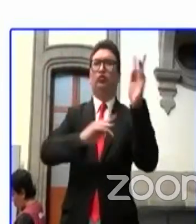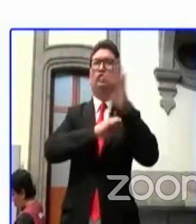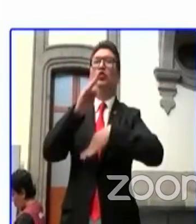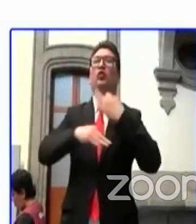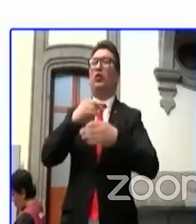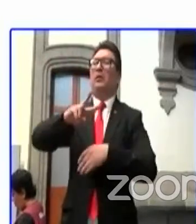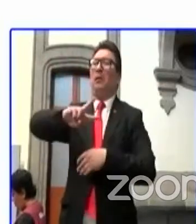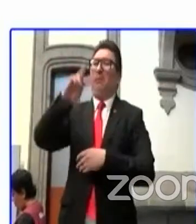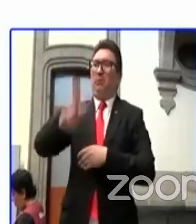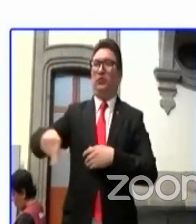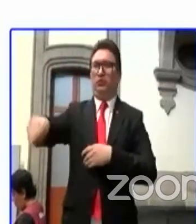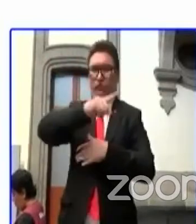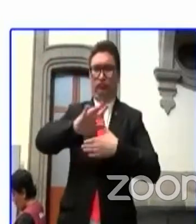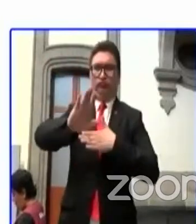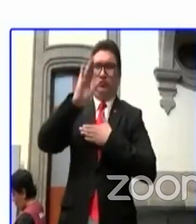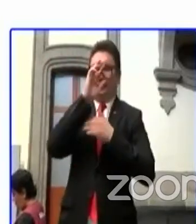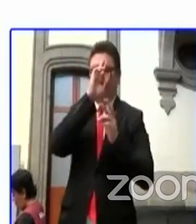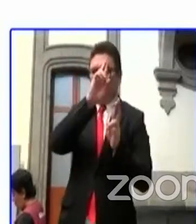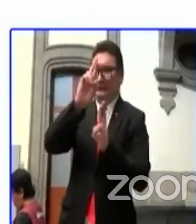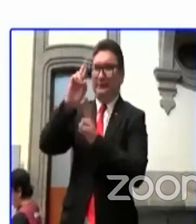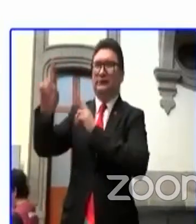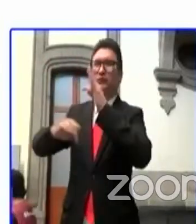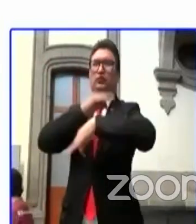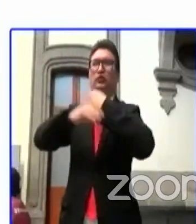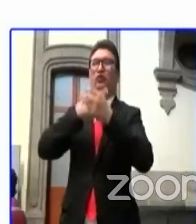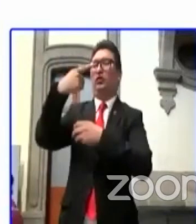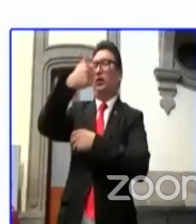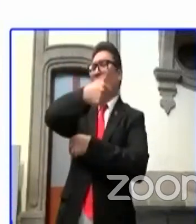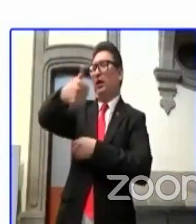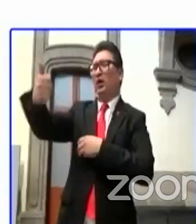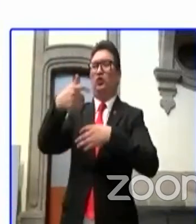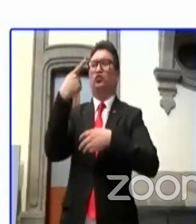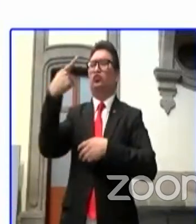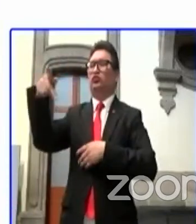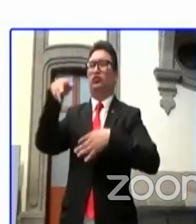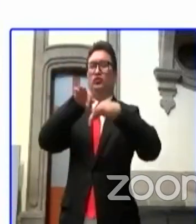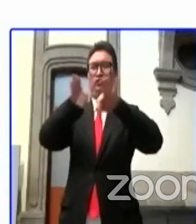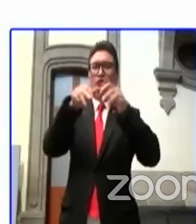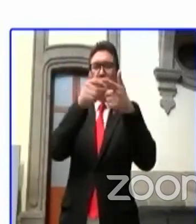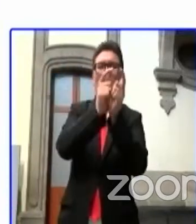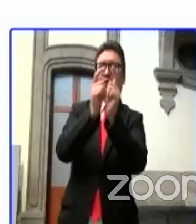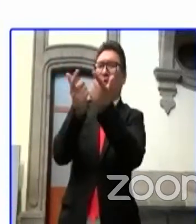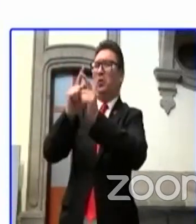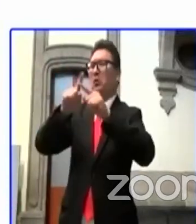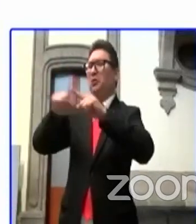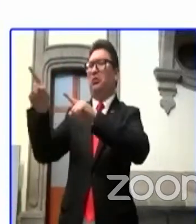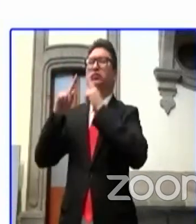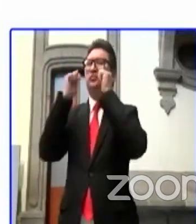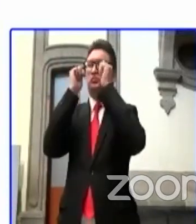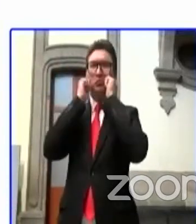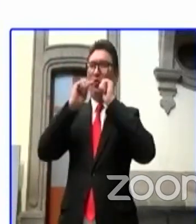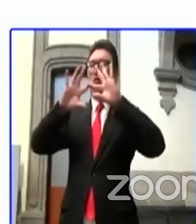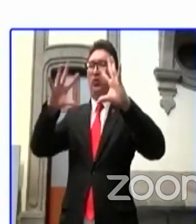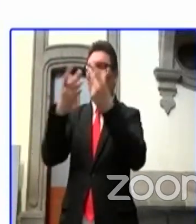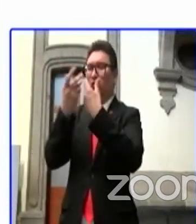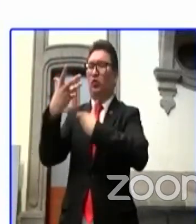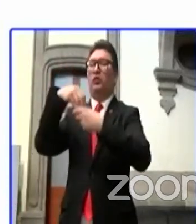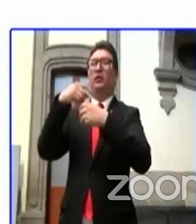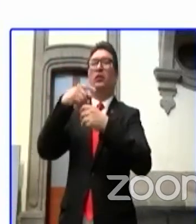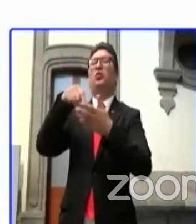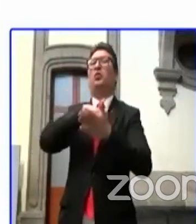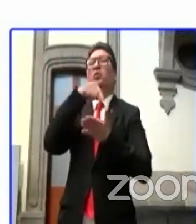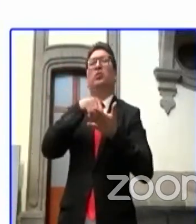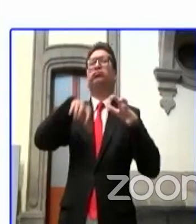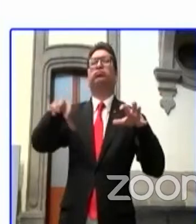se comprometan a respetar y promover el trabajo de todos los compañeros y la inclusión en todos los espacios.